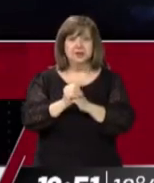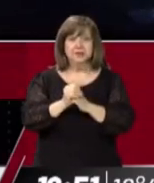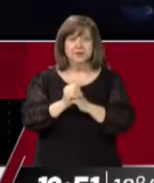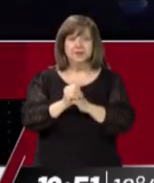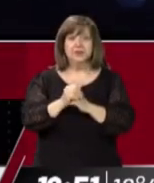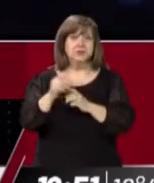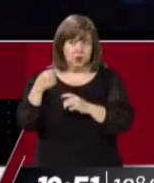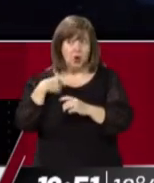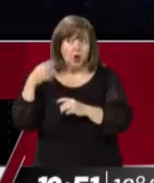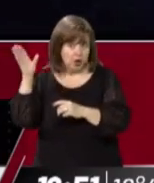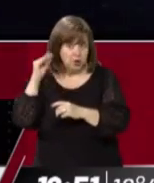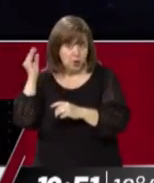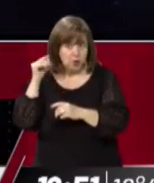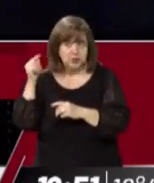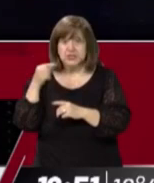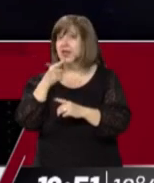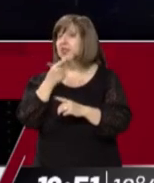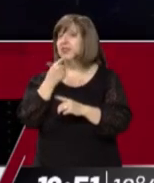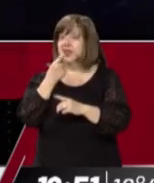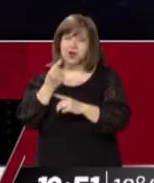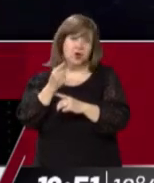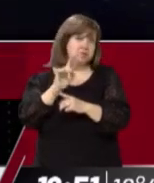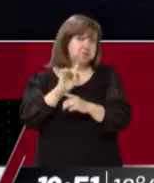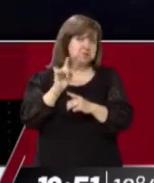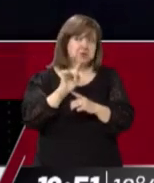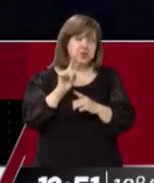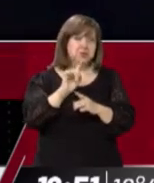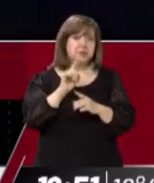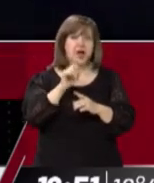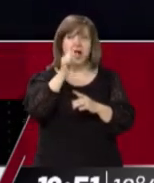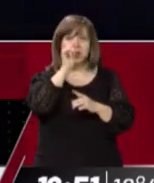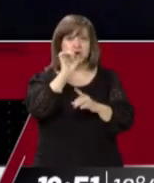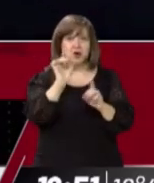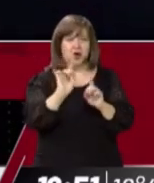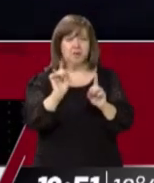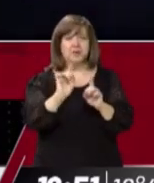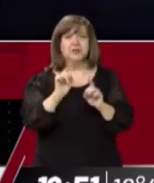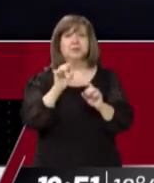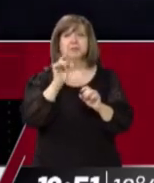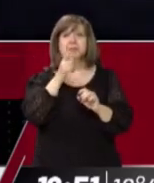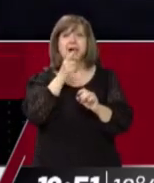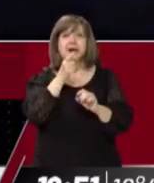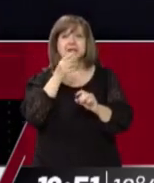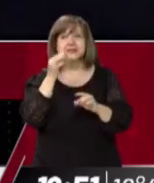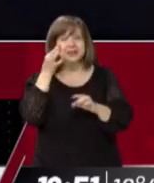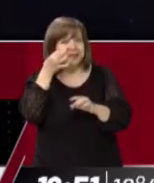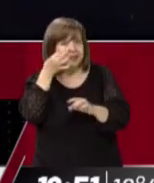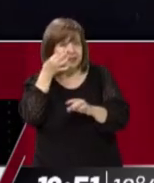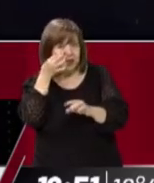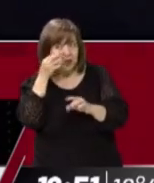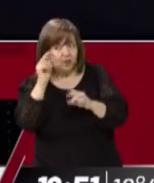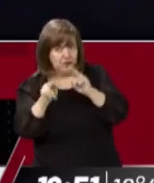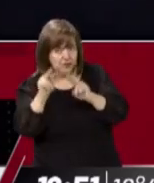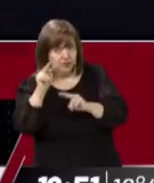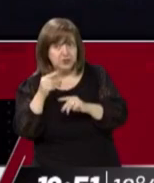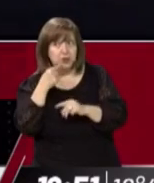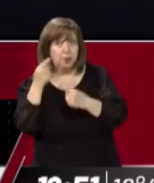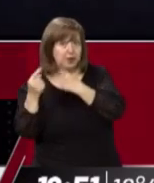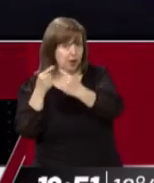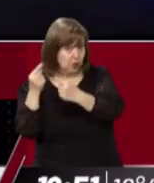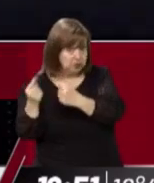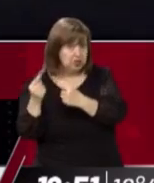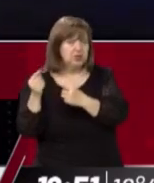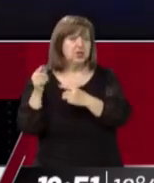es lo que se presume, ¿no? En cuanto a la información, habían varias personas que, como lo decíamos, ¿no?, que habrían presenciado, digamos, el episodio